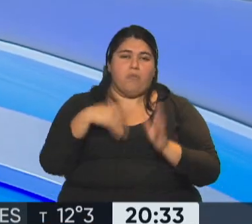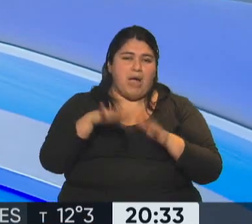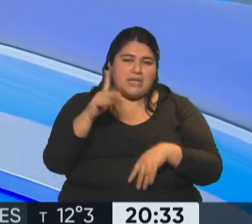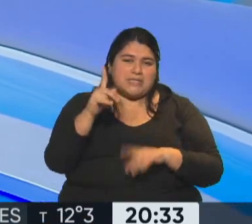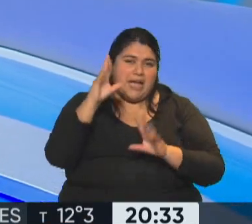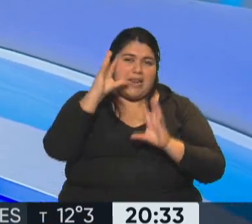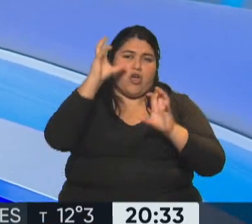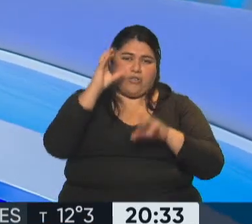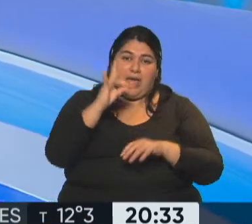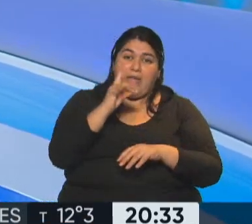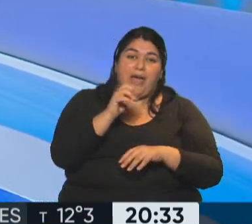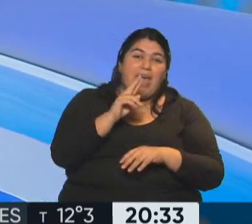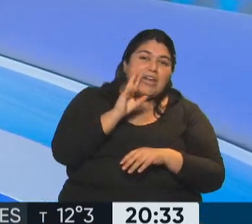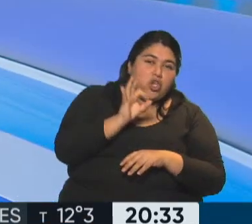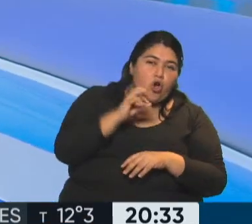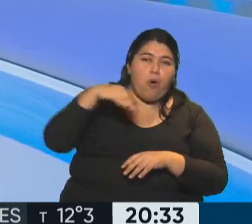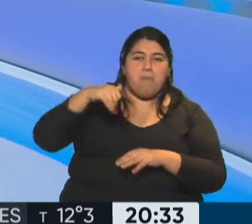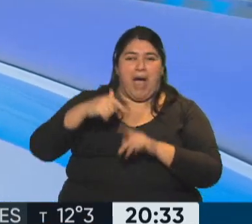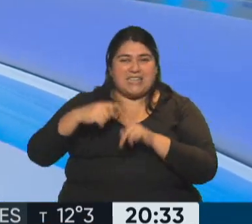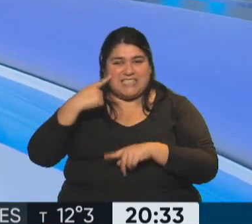recordados, Darío y Maxi,